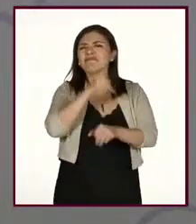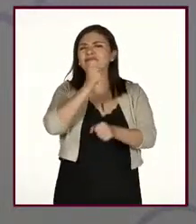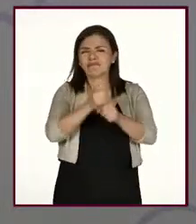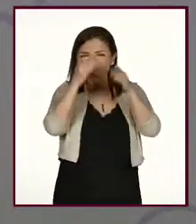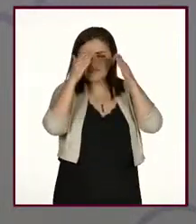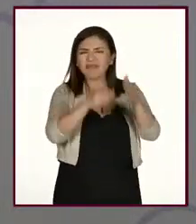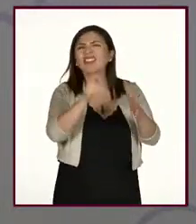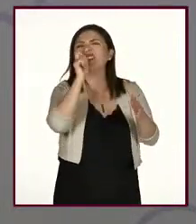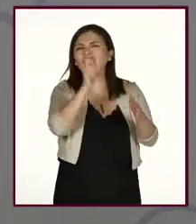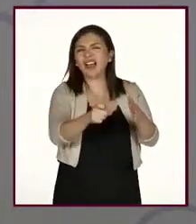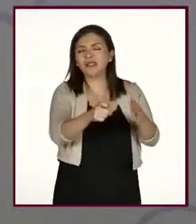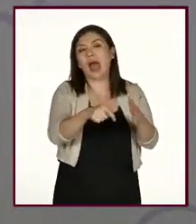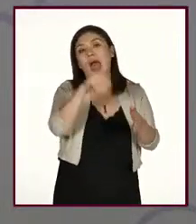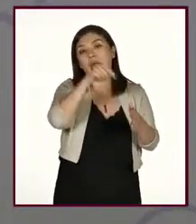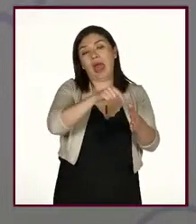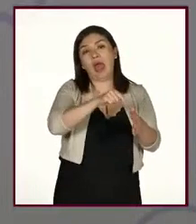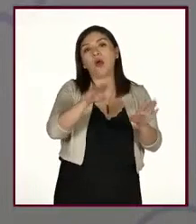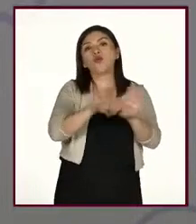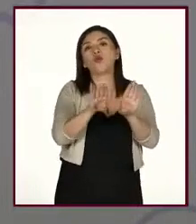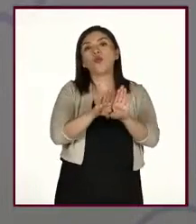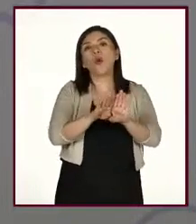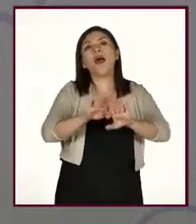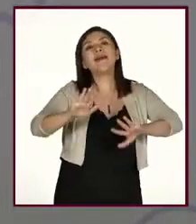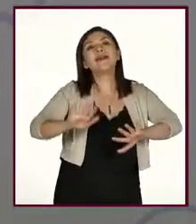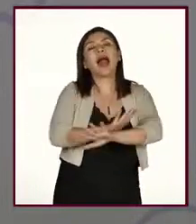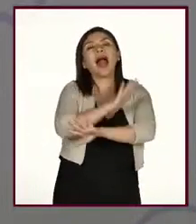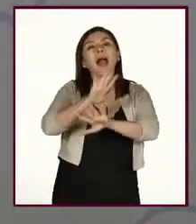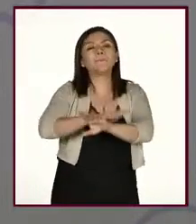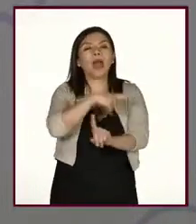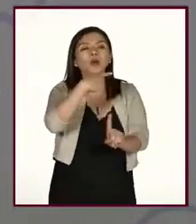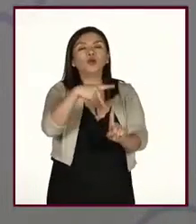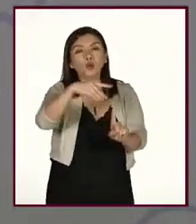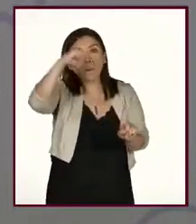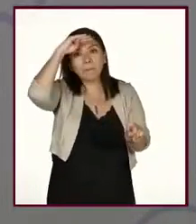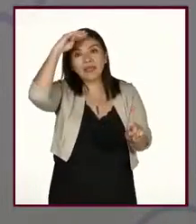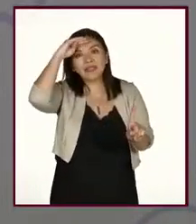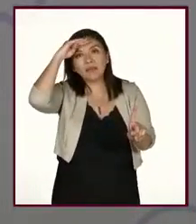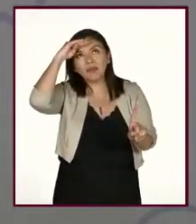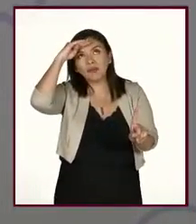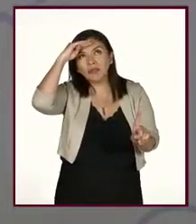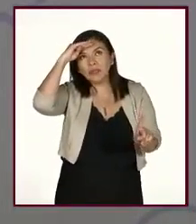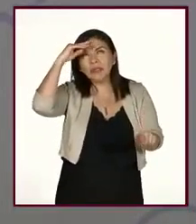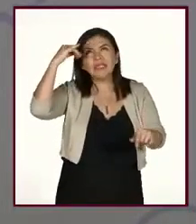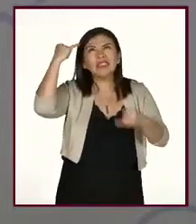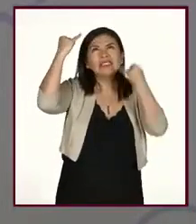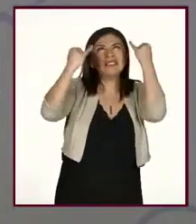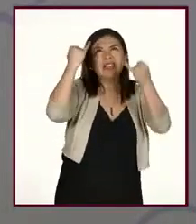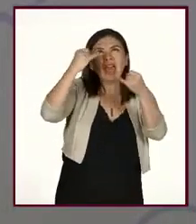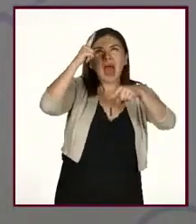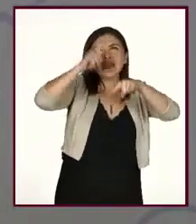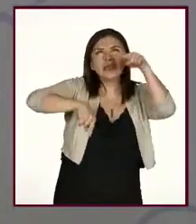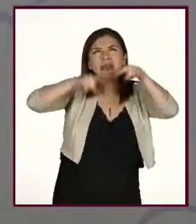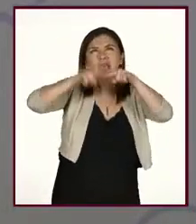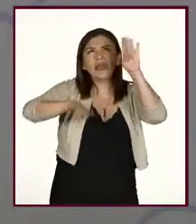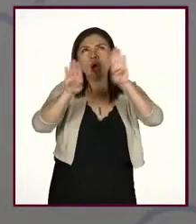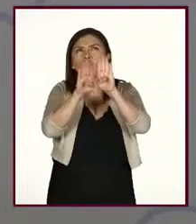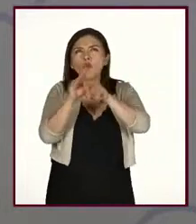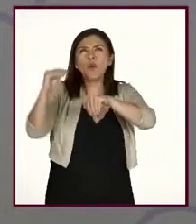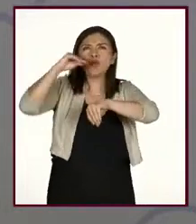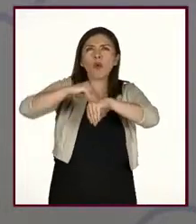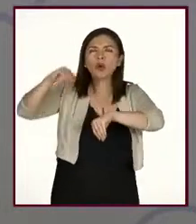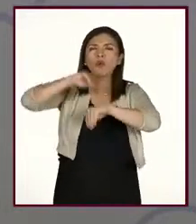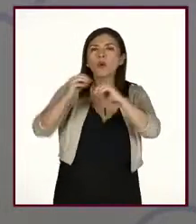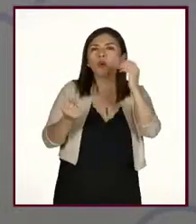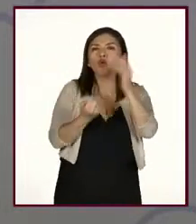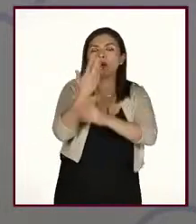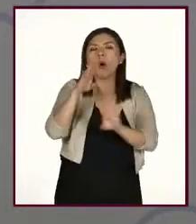A grandes rasgos hay una reestructuración cognitiva de los pensamientos y de ver que esos pensamientos, qué verbalizaciones estamos